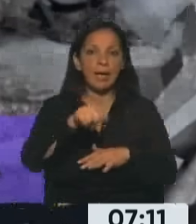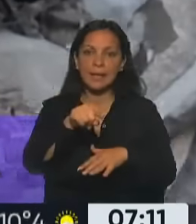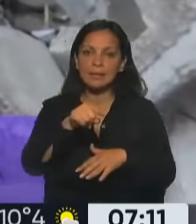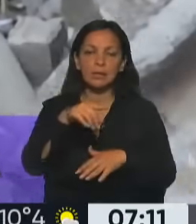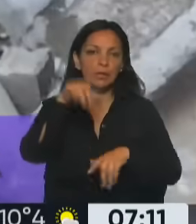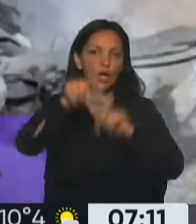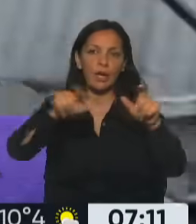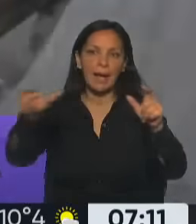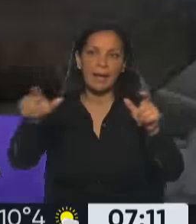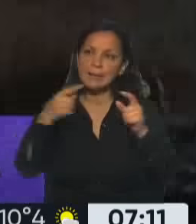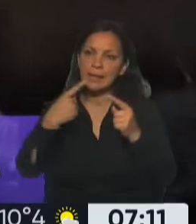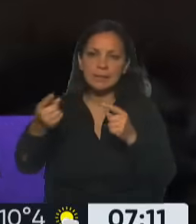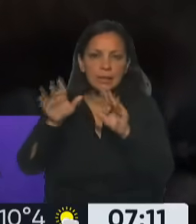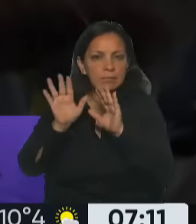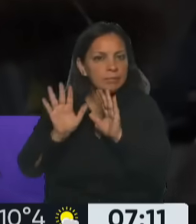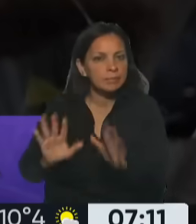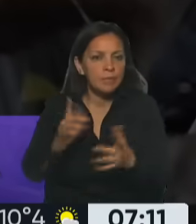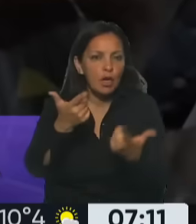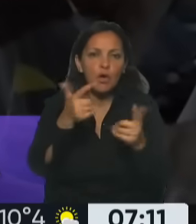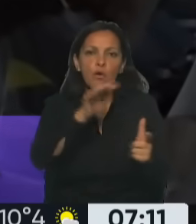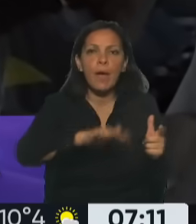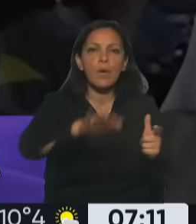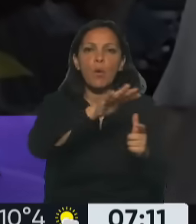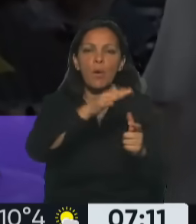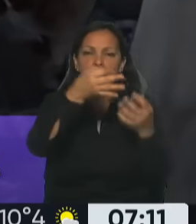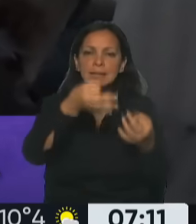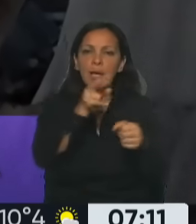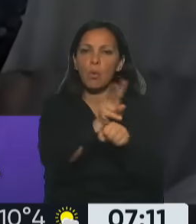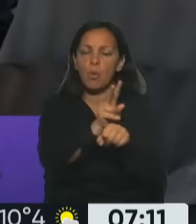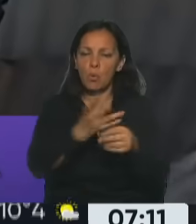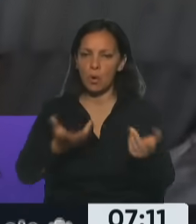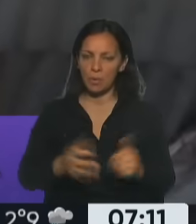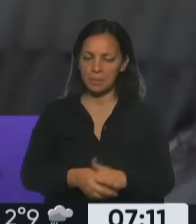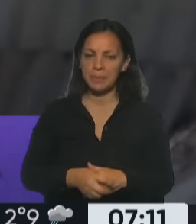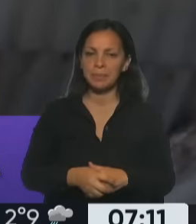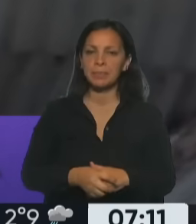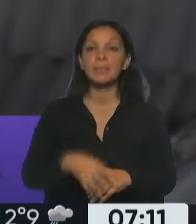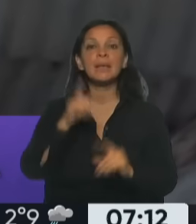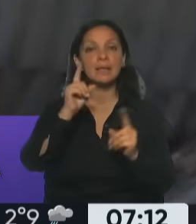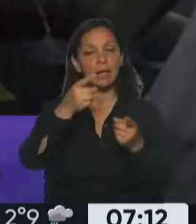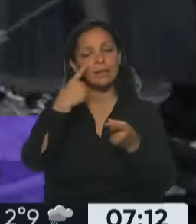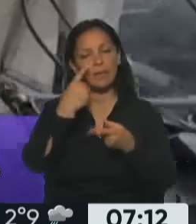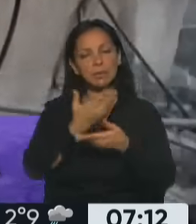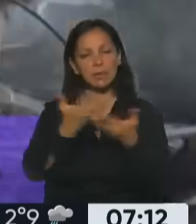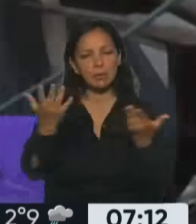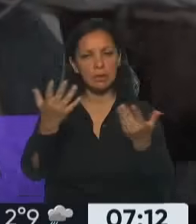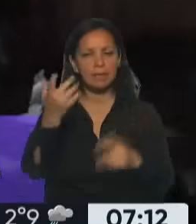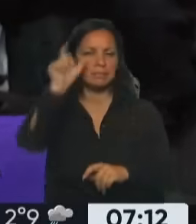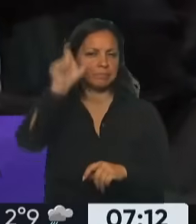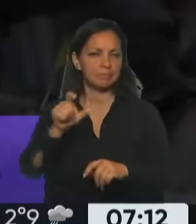central, que no hay lugar seguro en Gaza. Y si te parece, vamos a compartir una